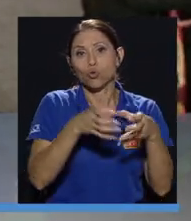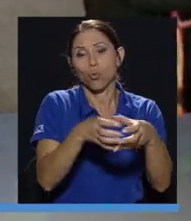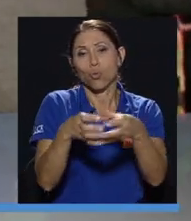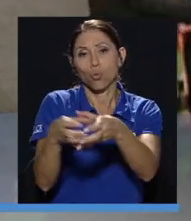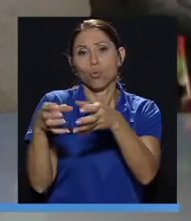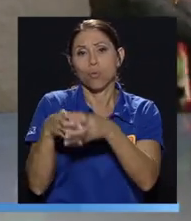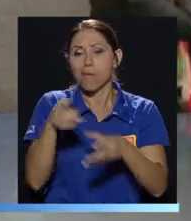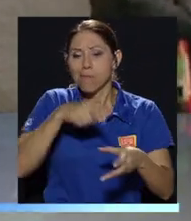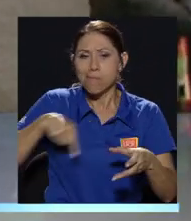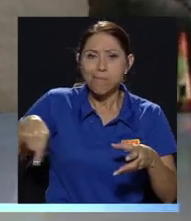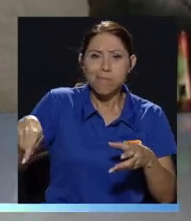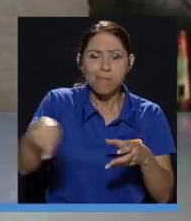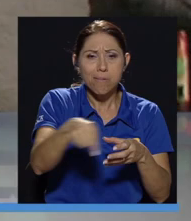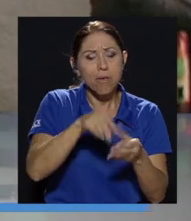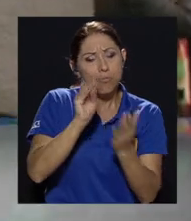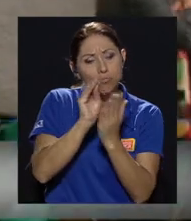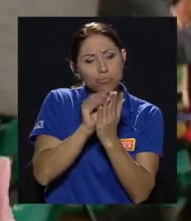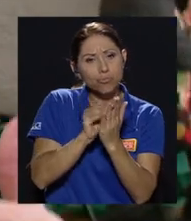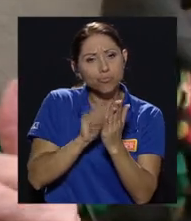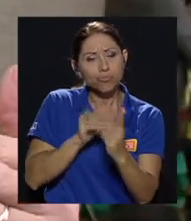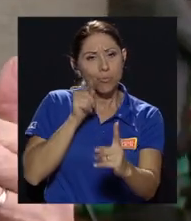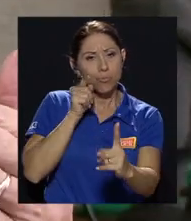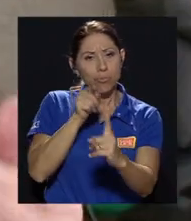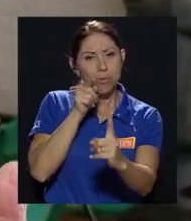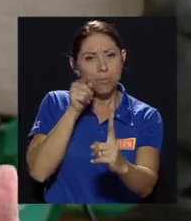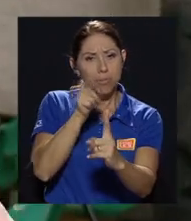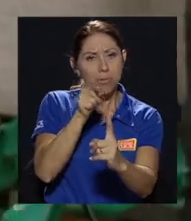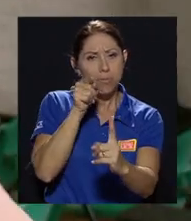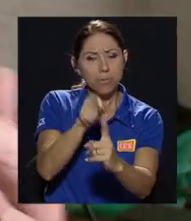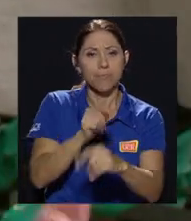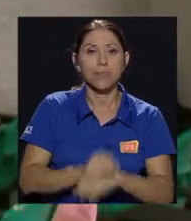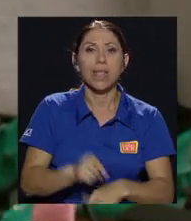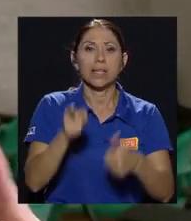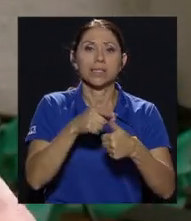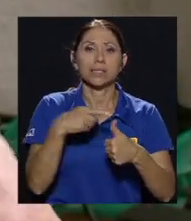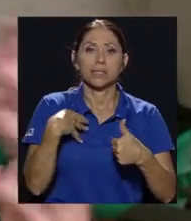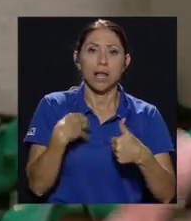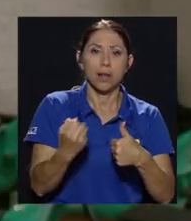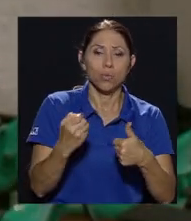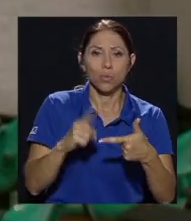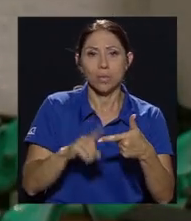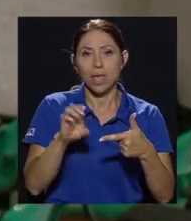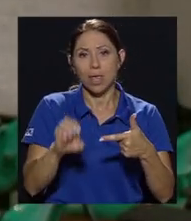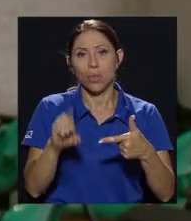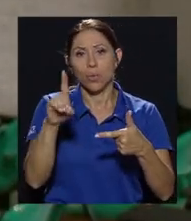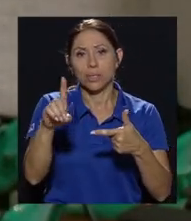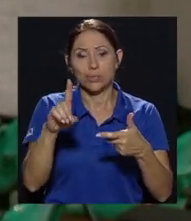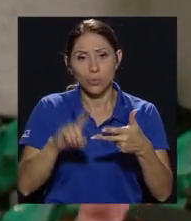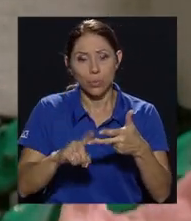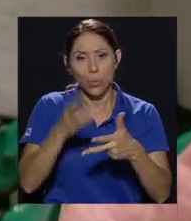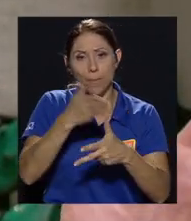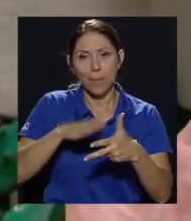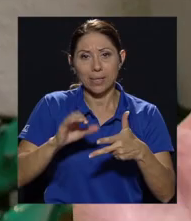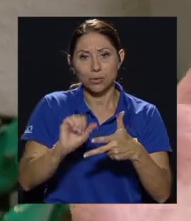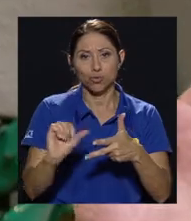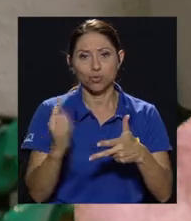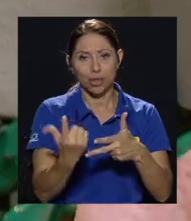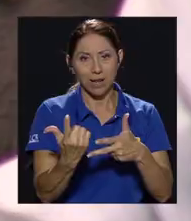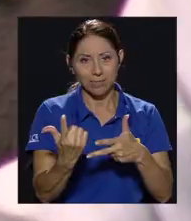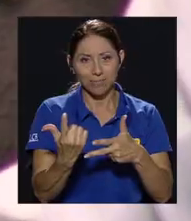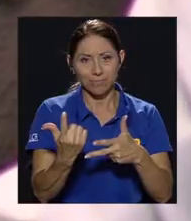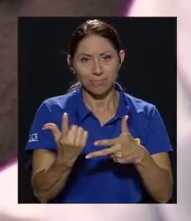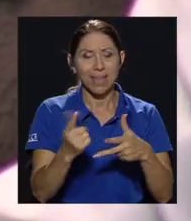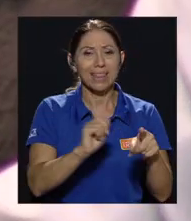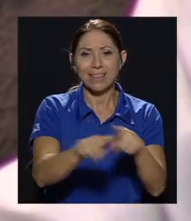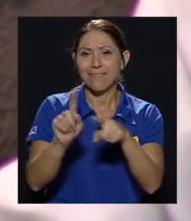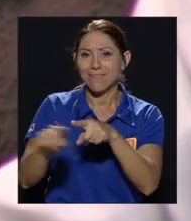para definir un conjunto de metas en salud, en educación y también en la parte social, haciendo un recorrido por